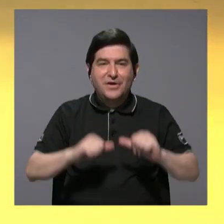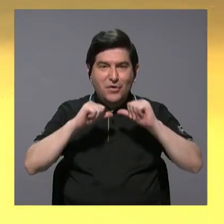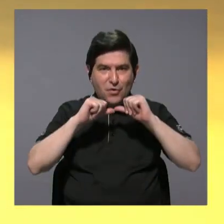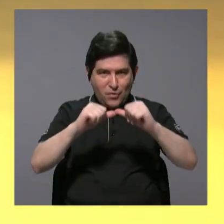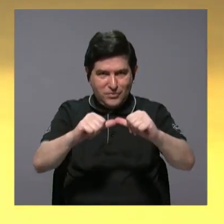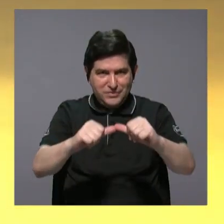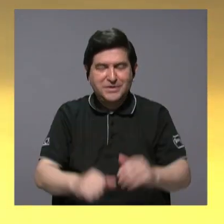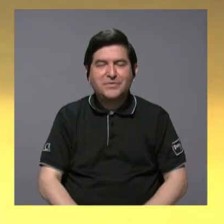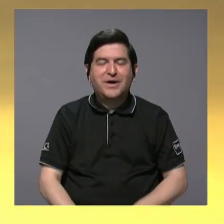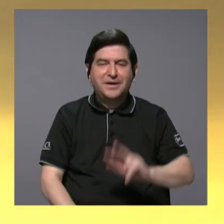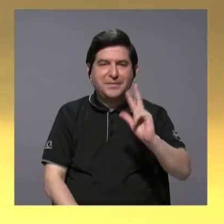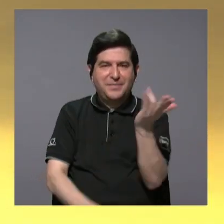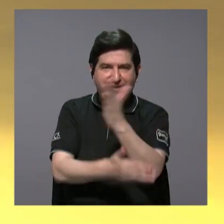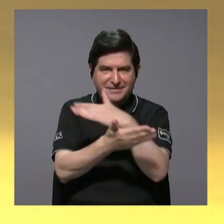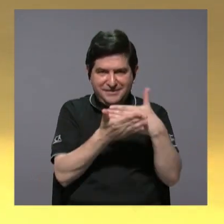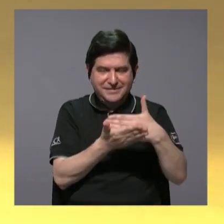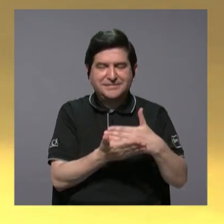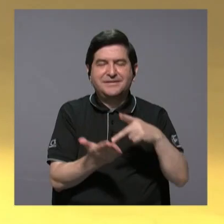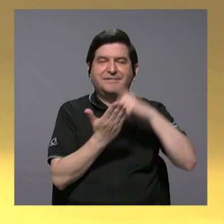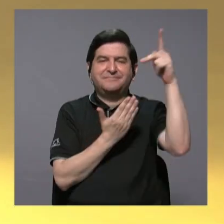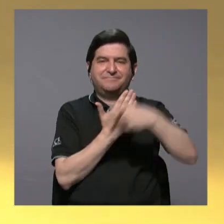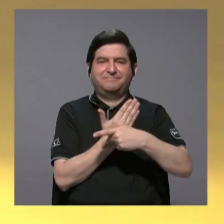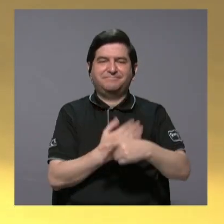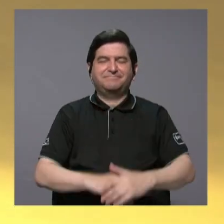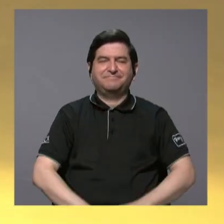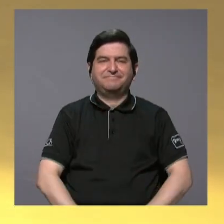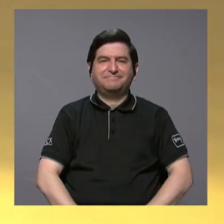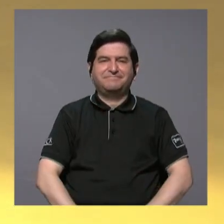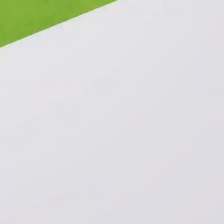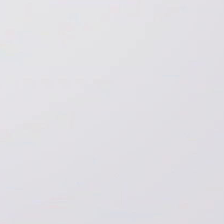permita regresar para el tercero y último segmento. Claro.